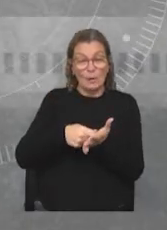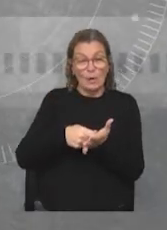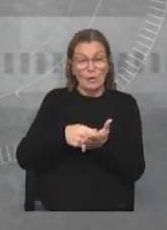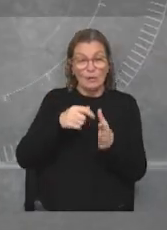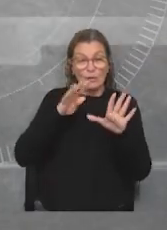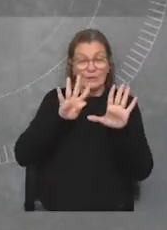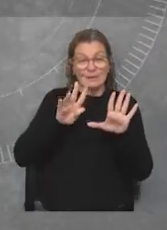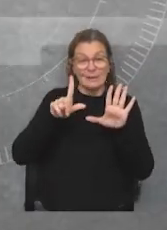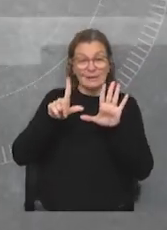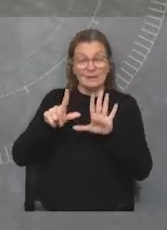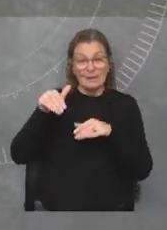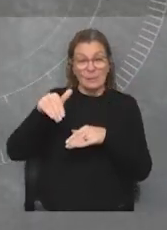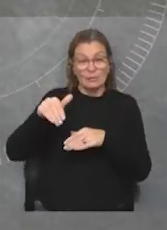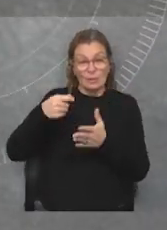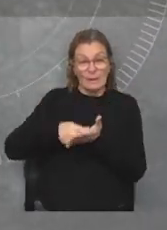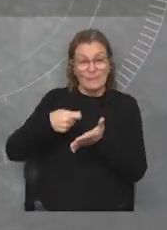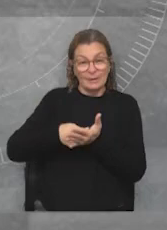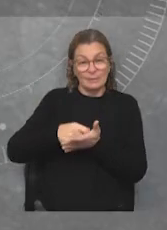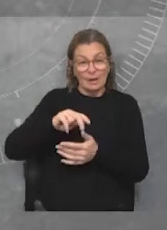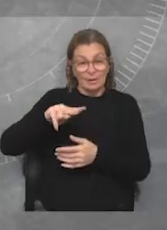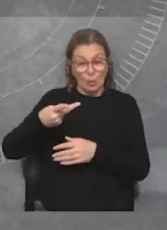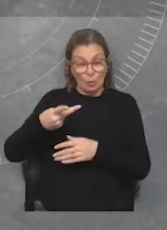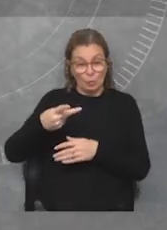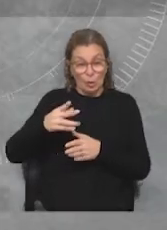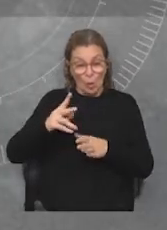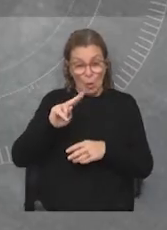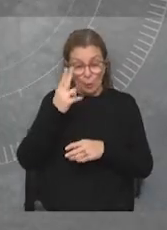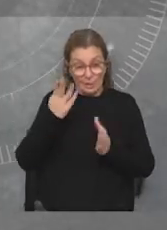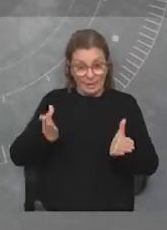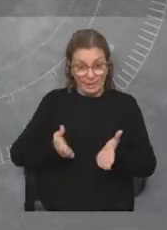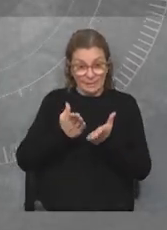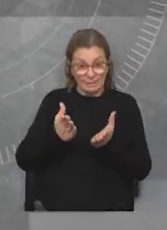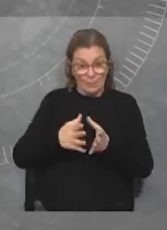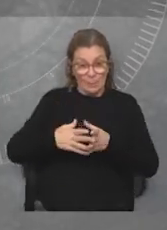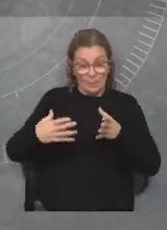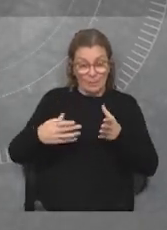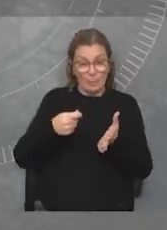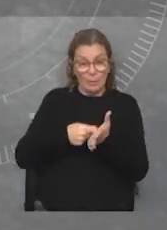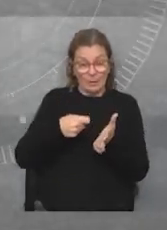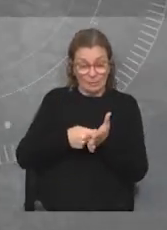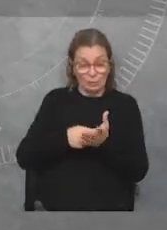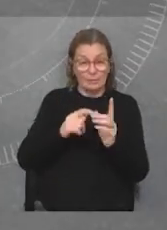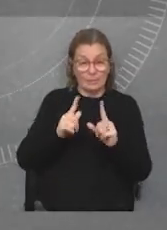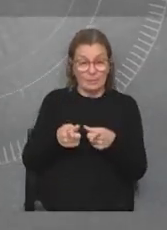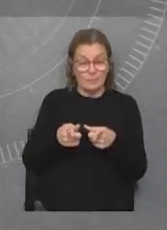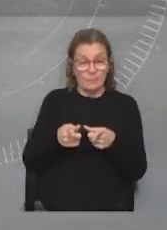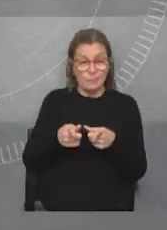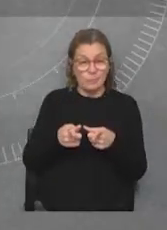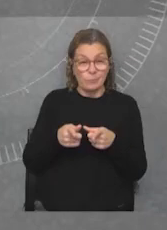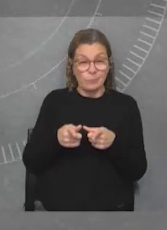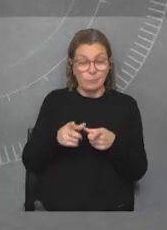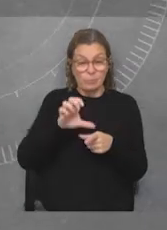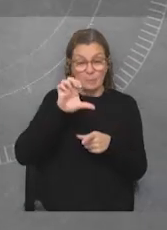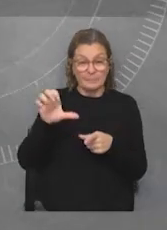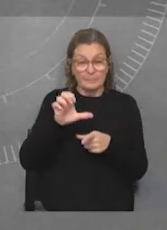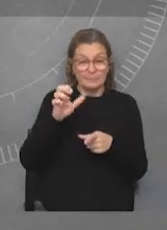97 millones de pesos el segundo proveedor de Uruguay adelante tanto por volumen como por cantidad de dinero gastado fue la